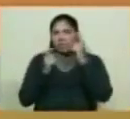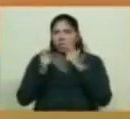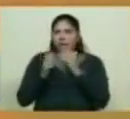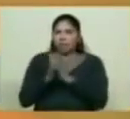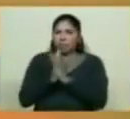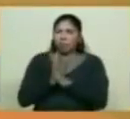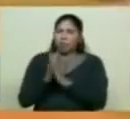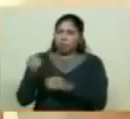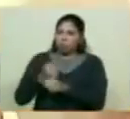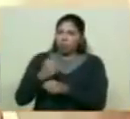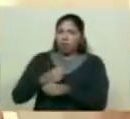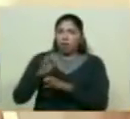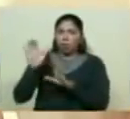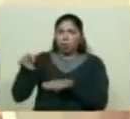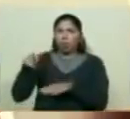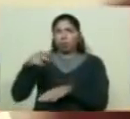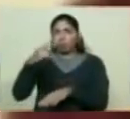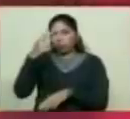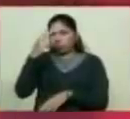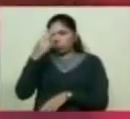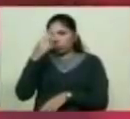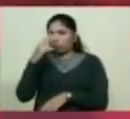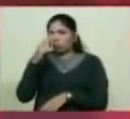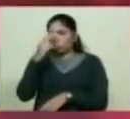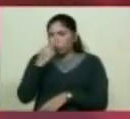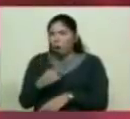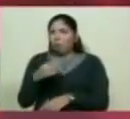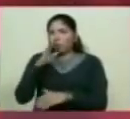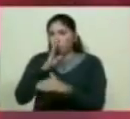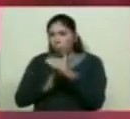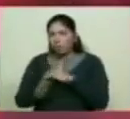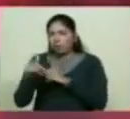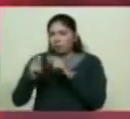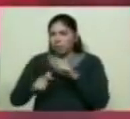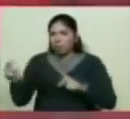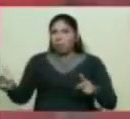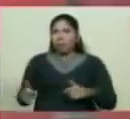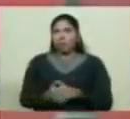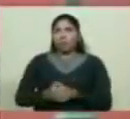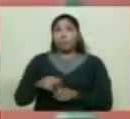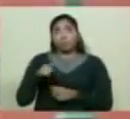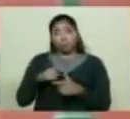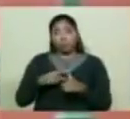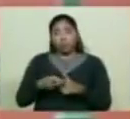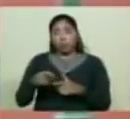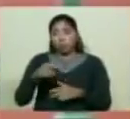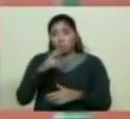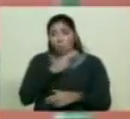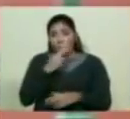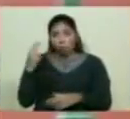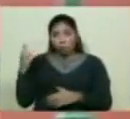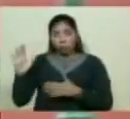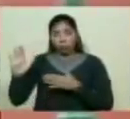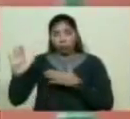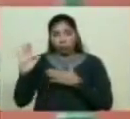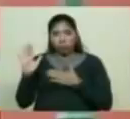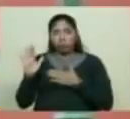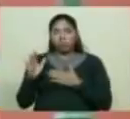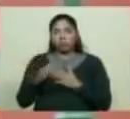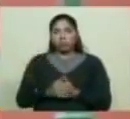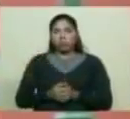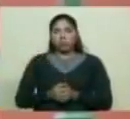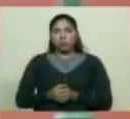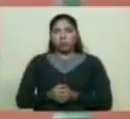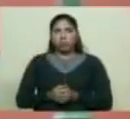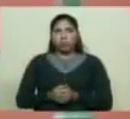humildes de esta tierra y allí está nuestro compromiso nuestro mayor compromiso de cara a 1800